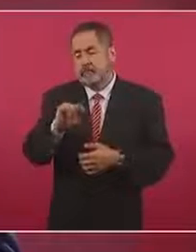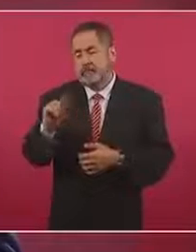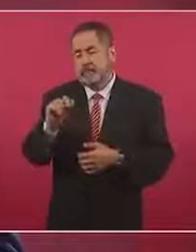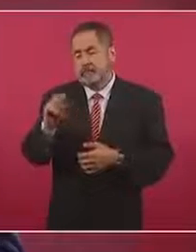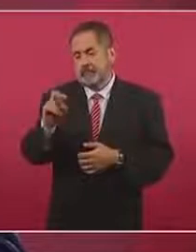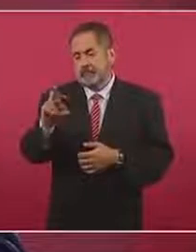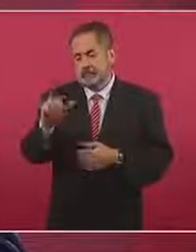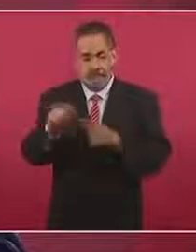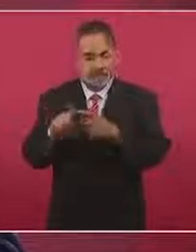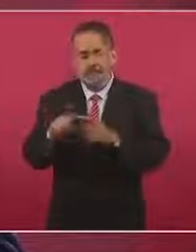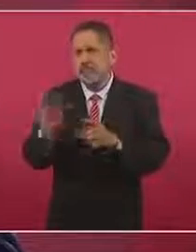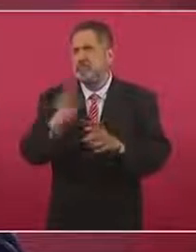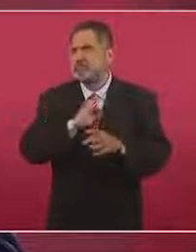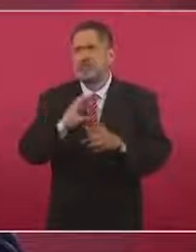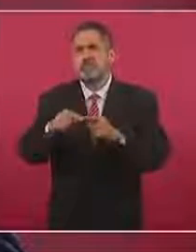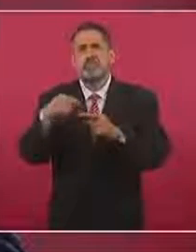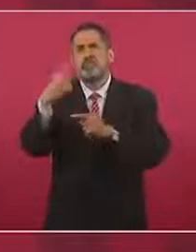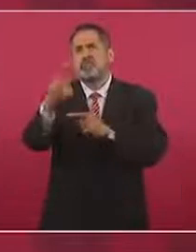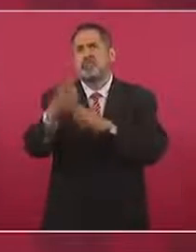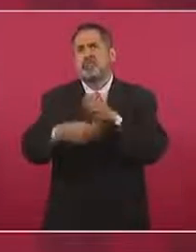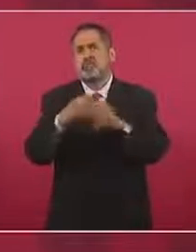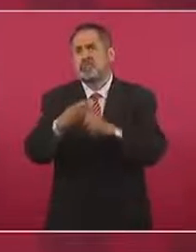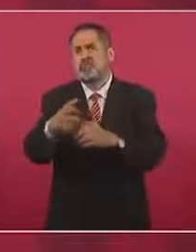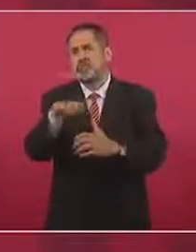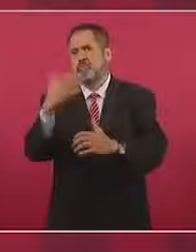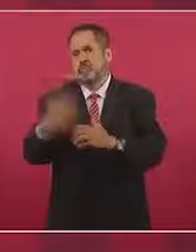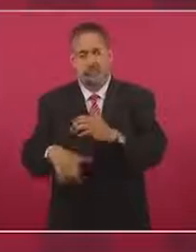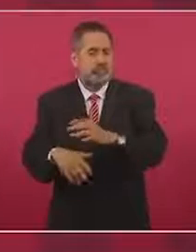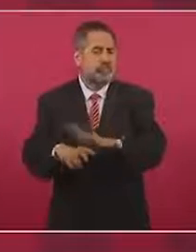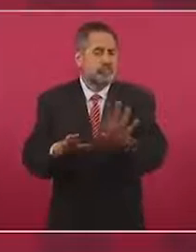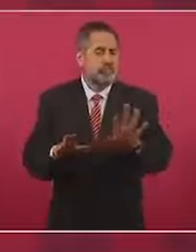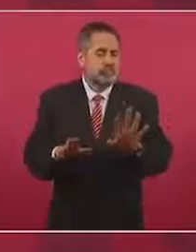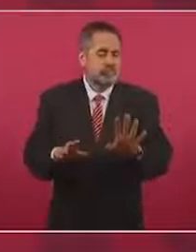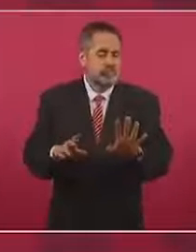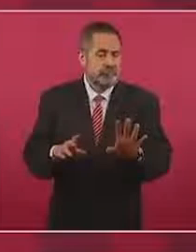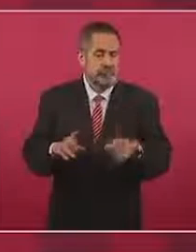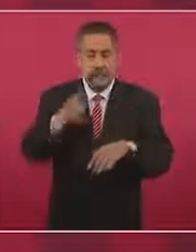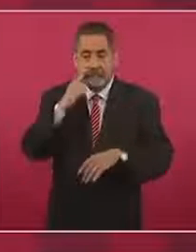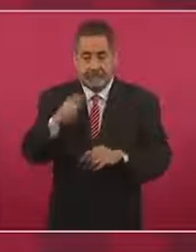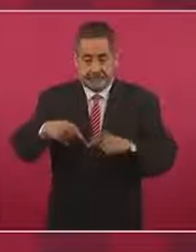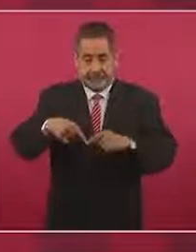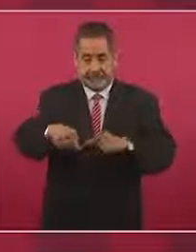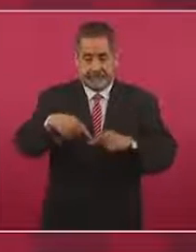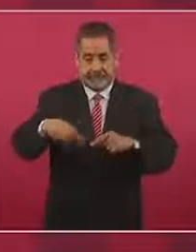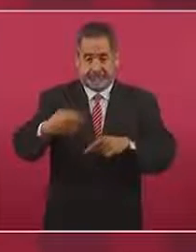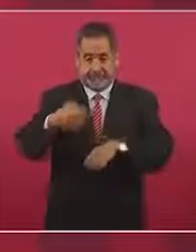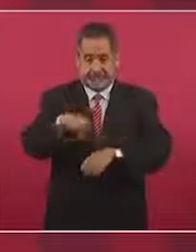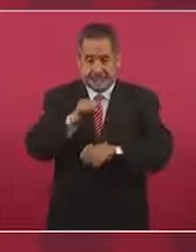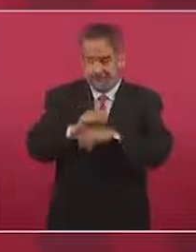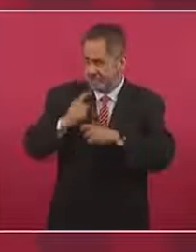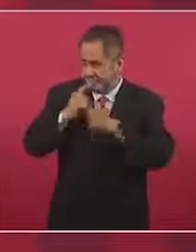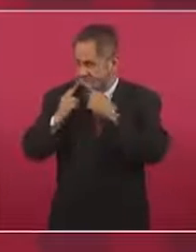para finales del año próximo y esta semana resolvemos ya